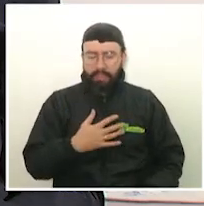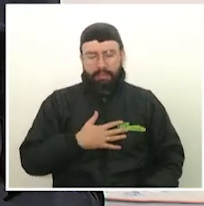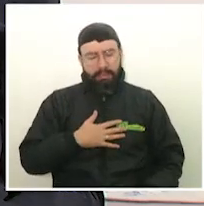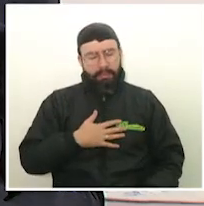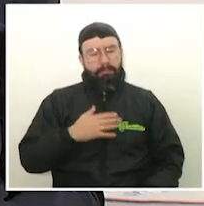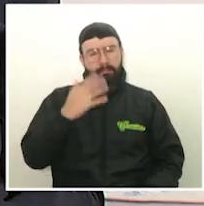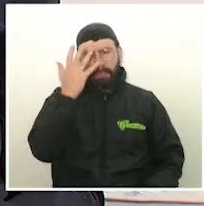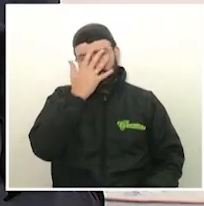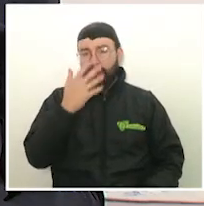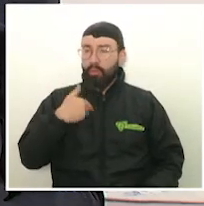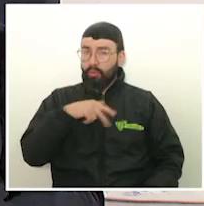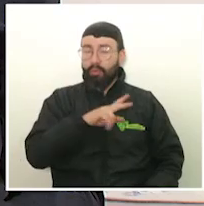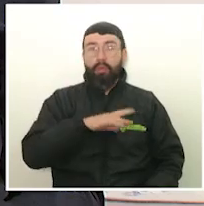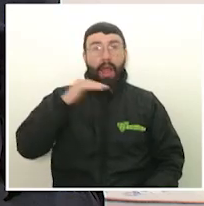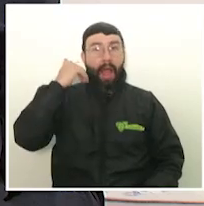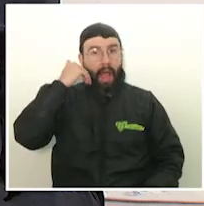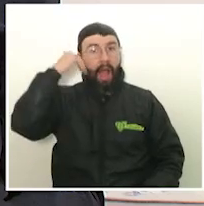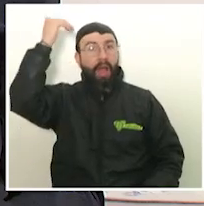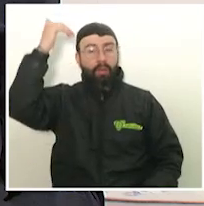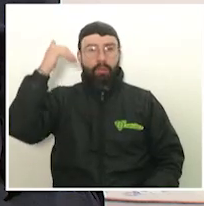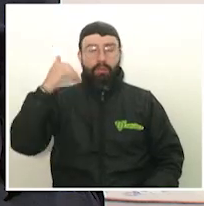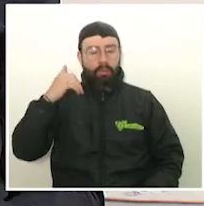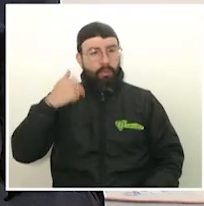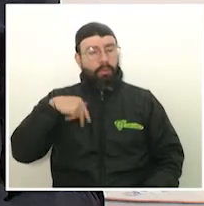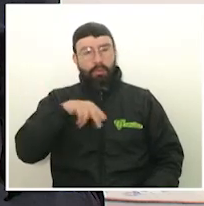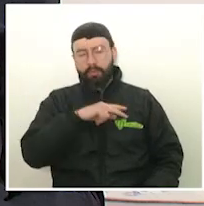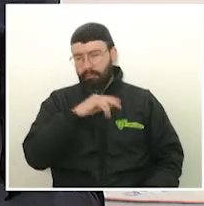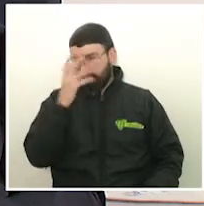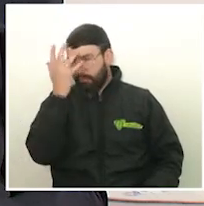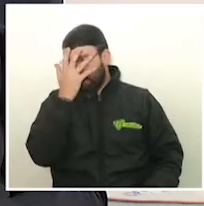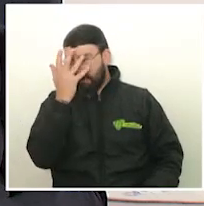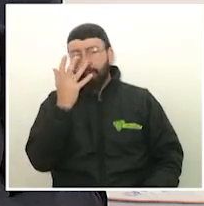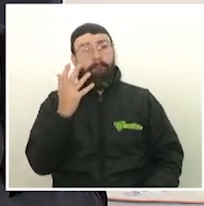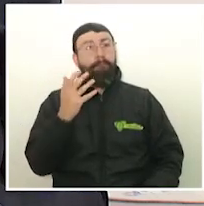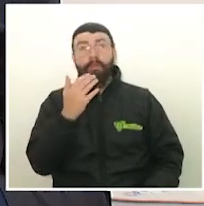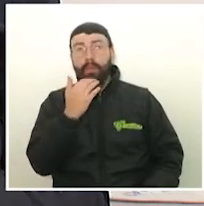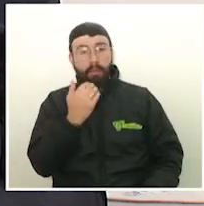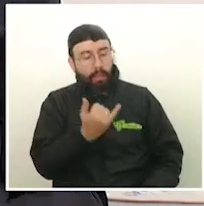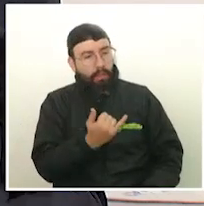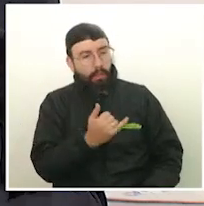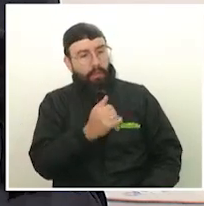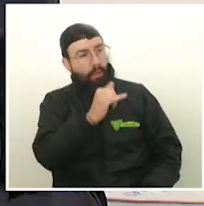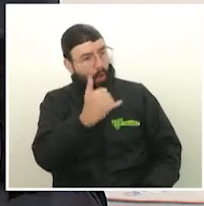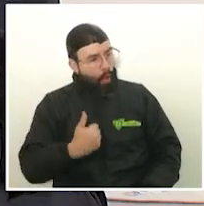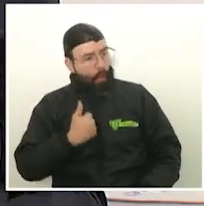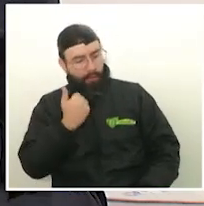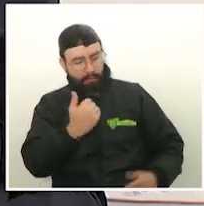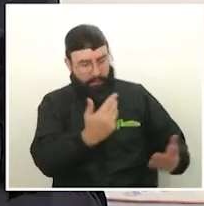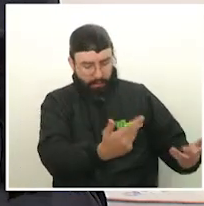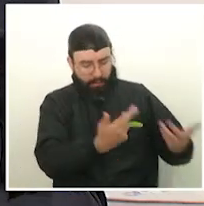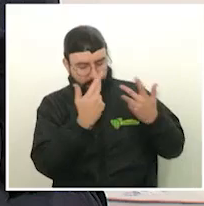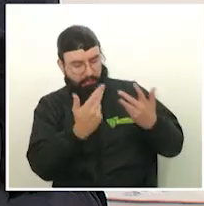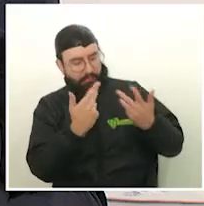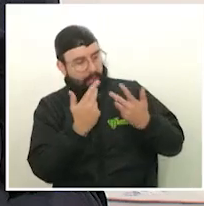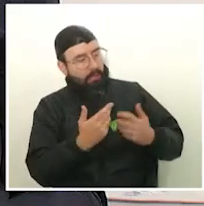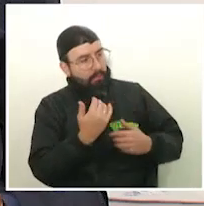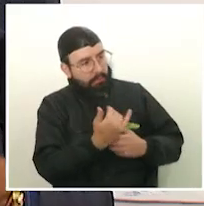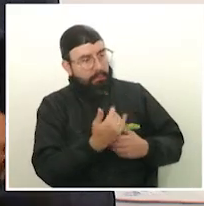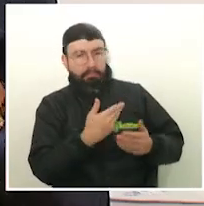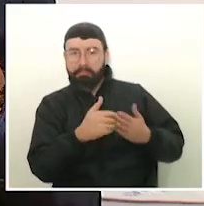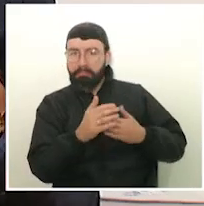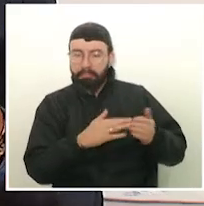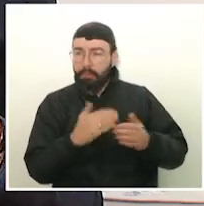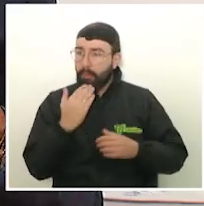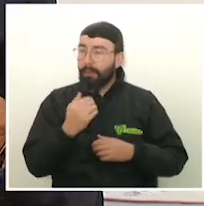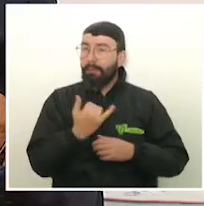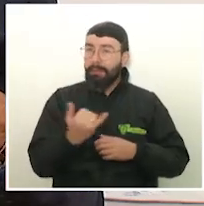qué pena nosotros los grandes tener que recibir enseñanzas de personas tan jóvenes. Hay una alegría cuando cada